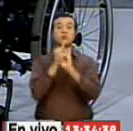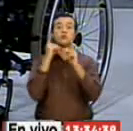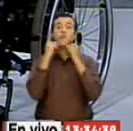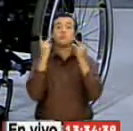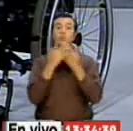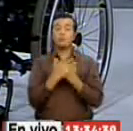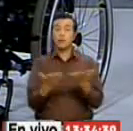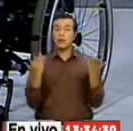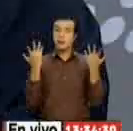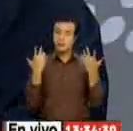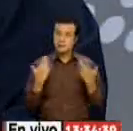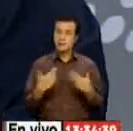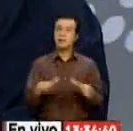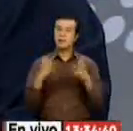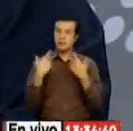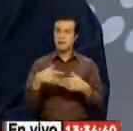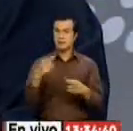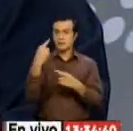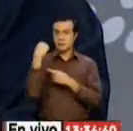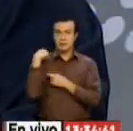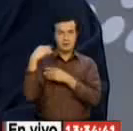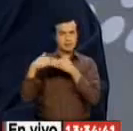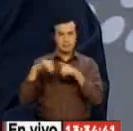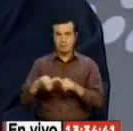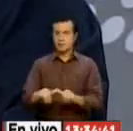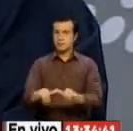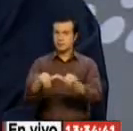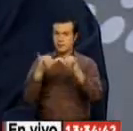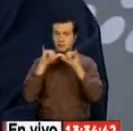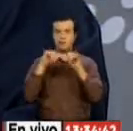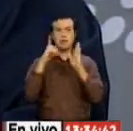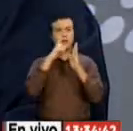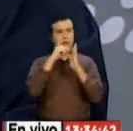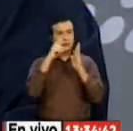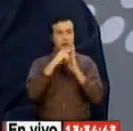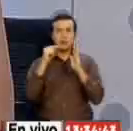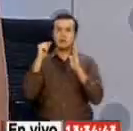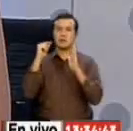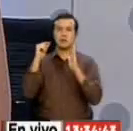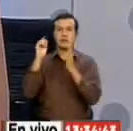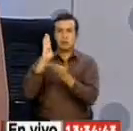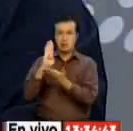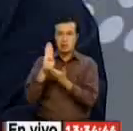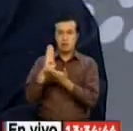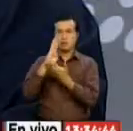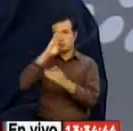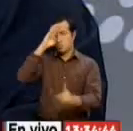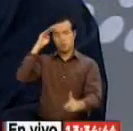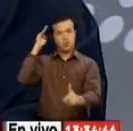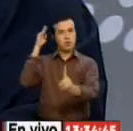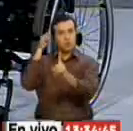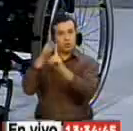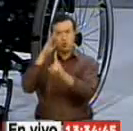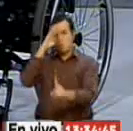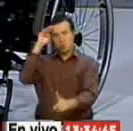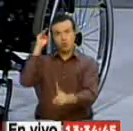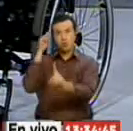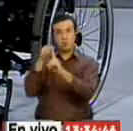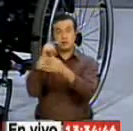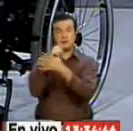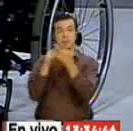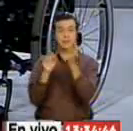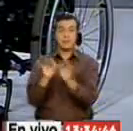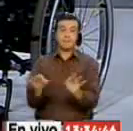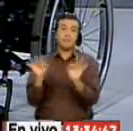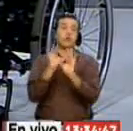públicas están vinculadas a ejecutar política pública. El SRI, el IES. A cumplir objetivos. A cumplir los objetivos y los parámetros que son